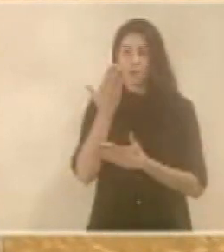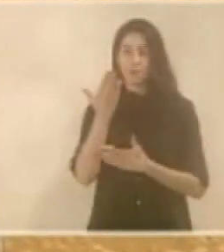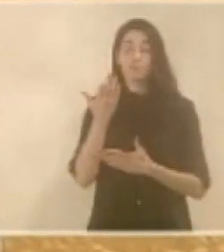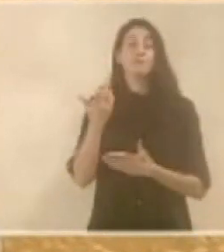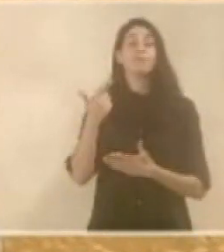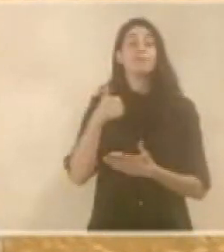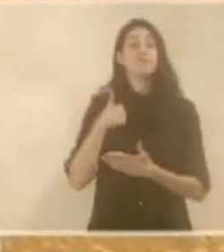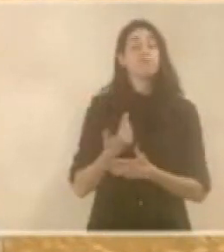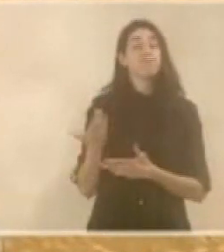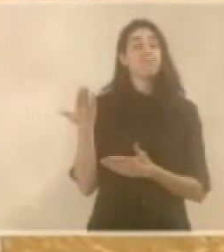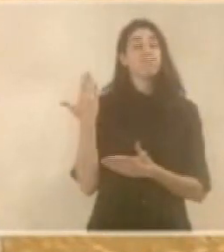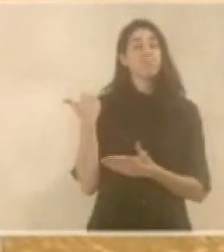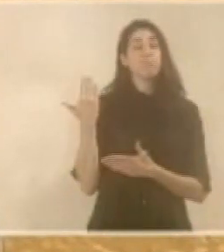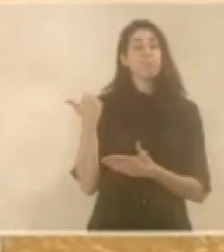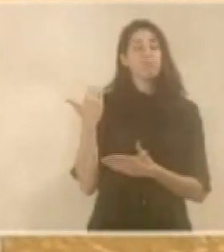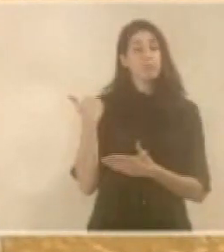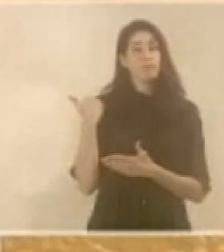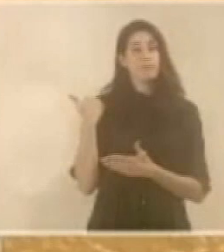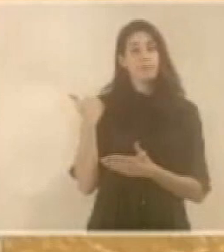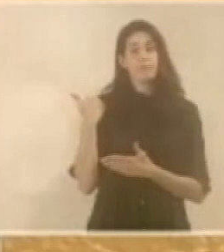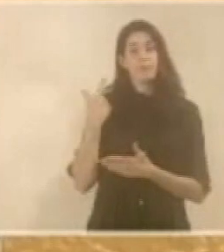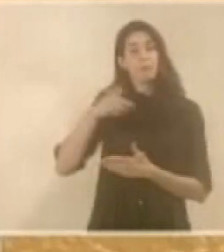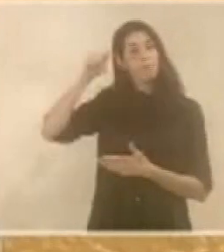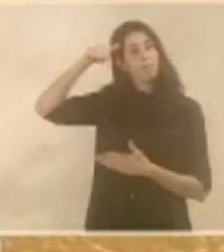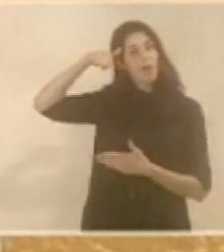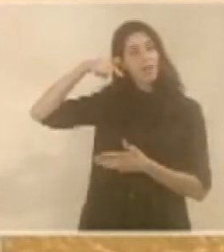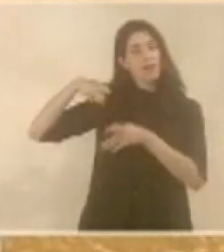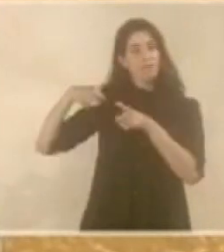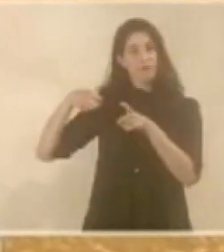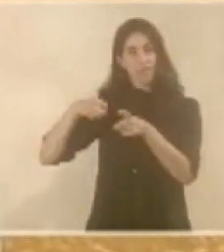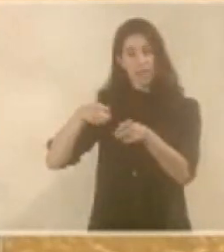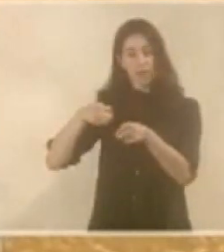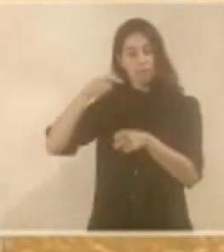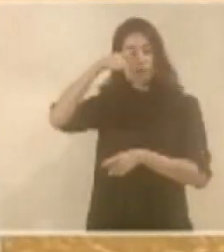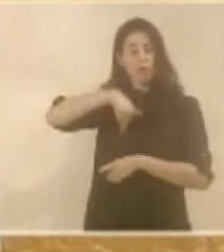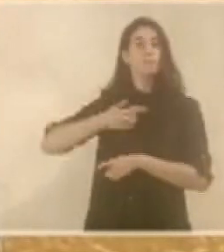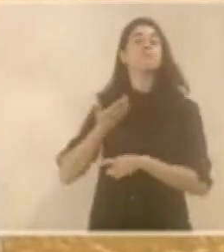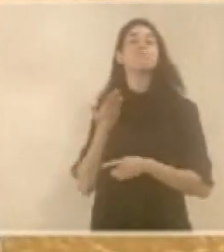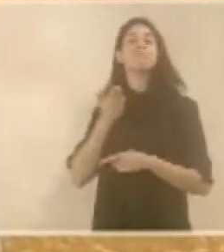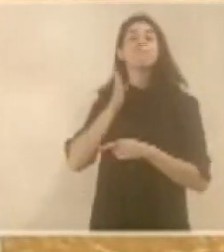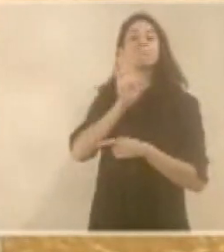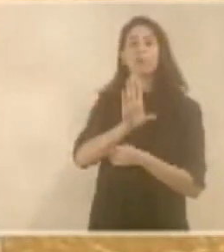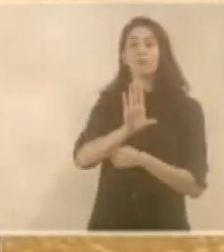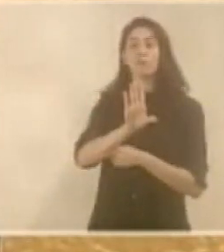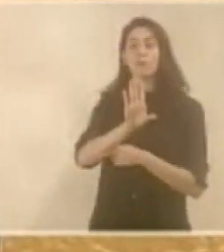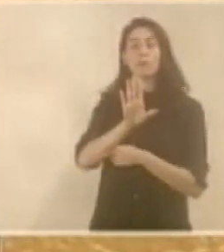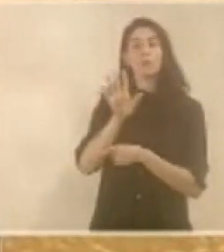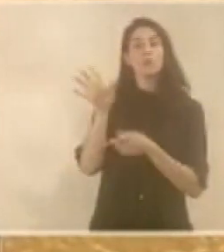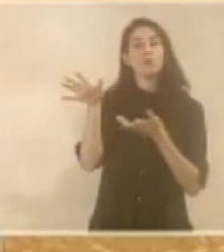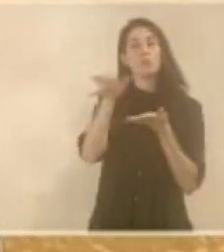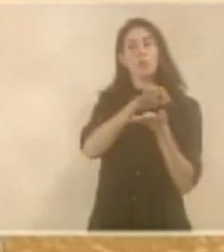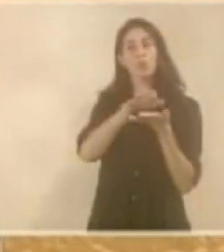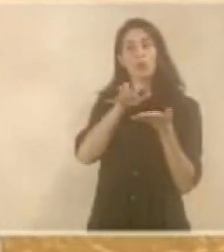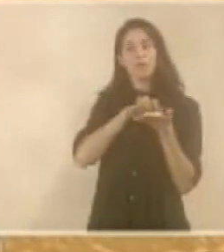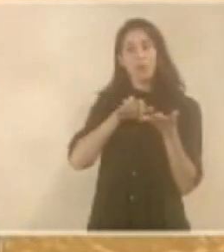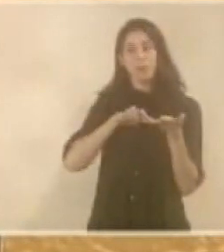veterano soldado de infantería y hoy se presenta ante ustedes con un uniforme, el uniforme de etiqueta del Ejército